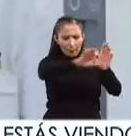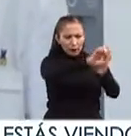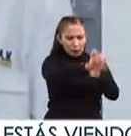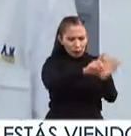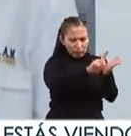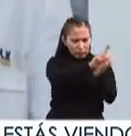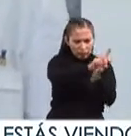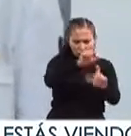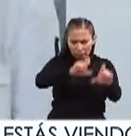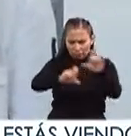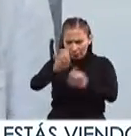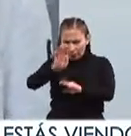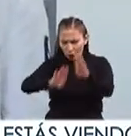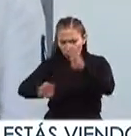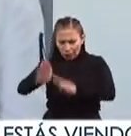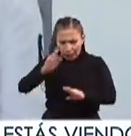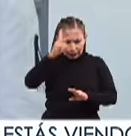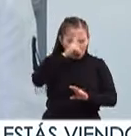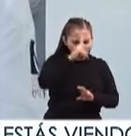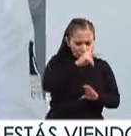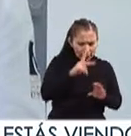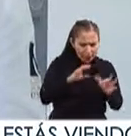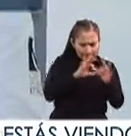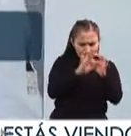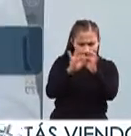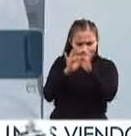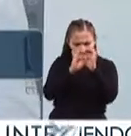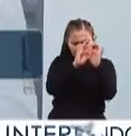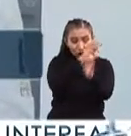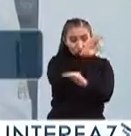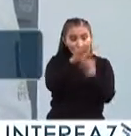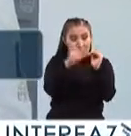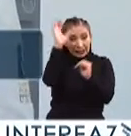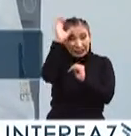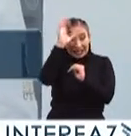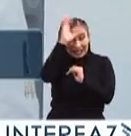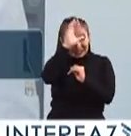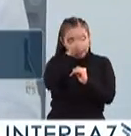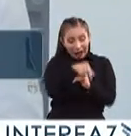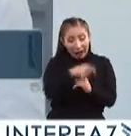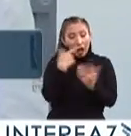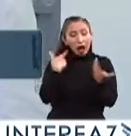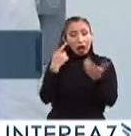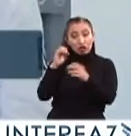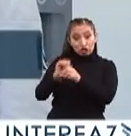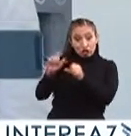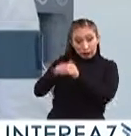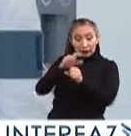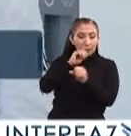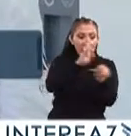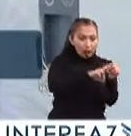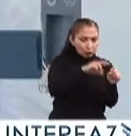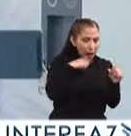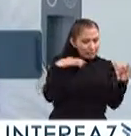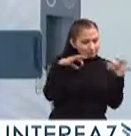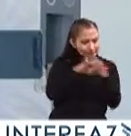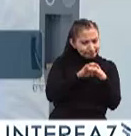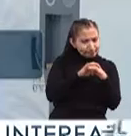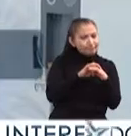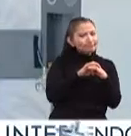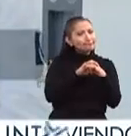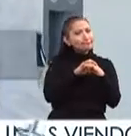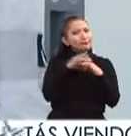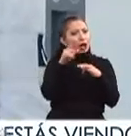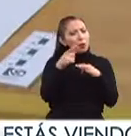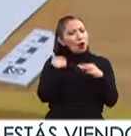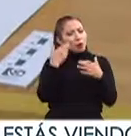el derecho, la química, la biología, la psicología, en general todas las ciencias, no solo sociales, sino también naturales, y